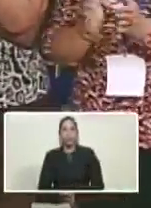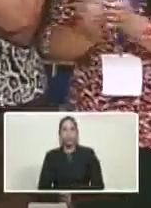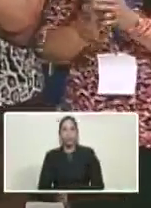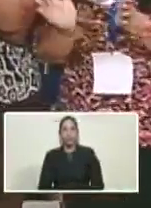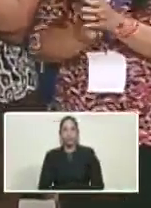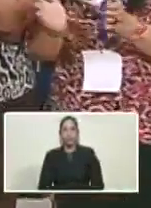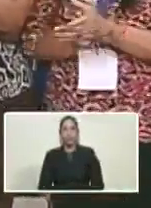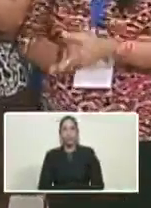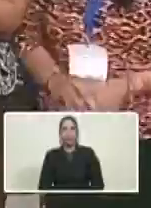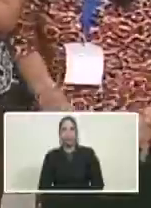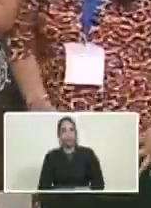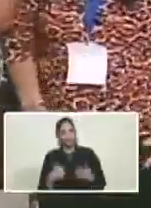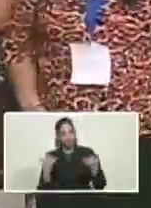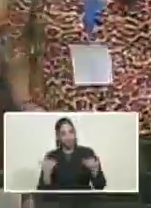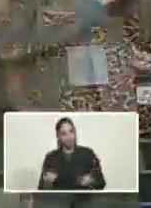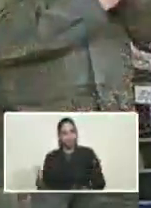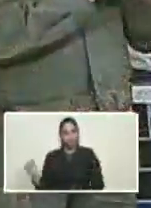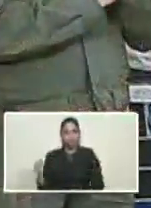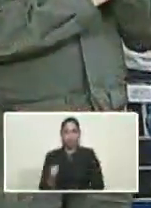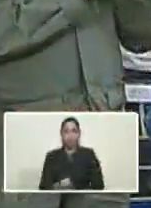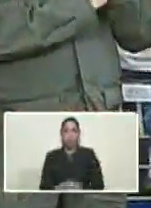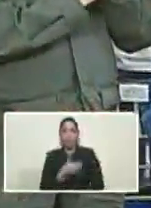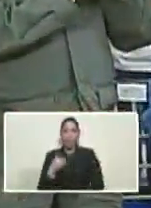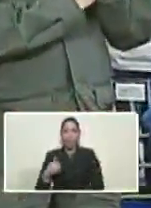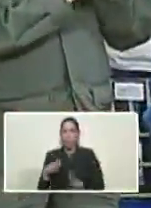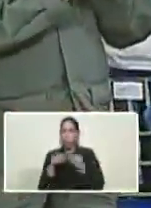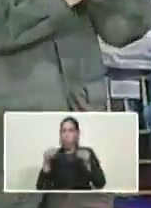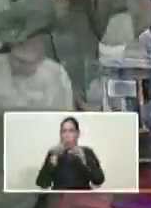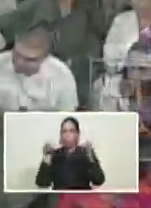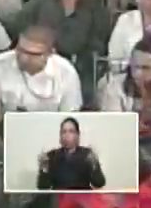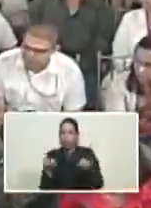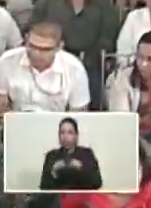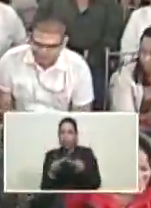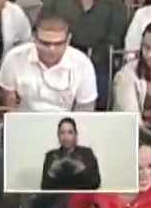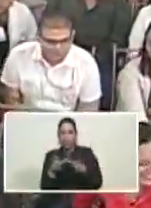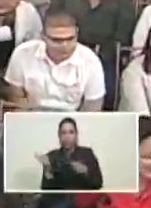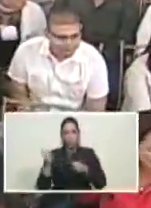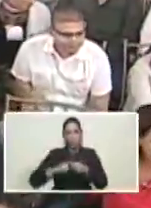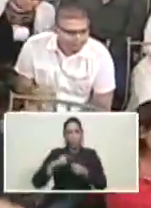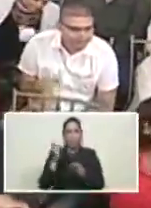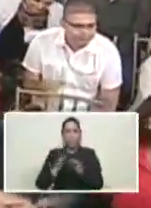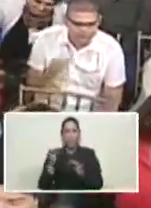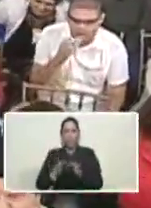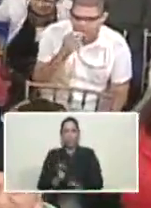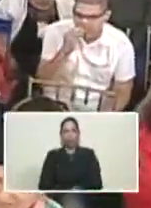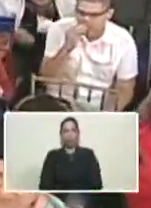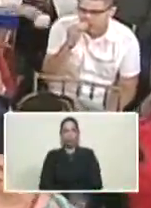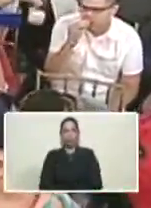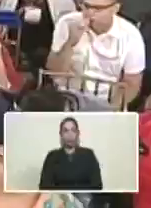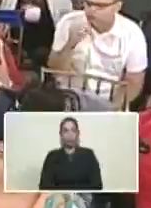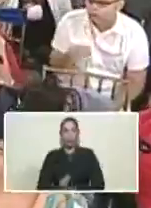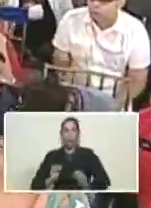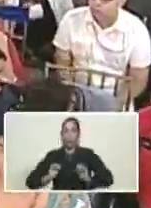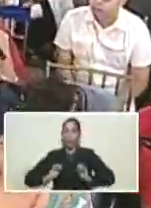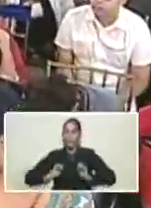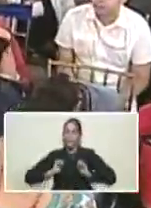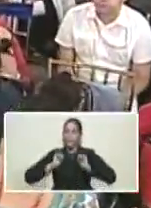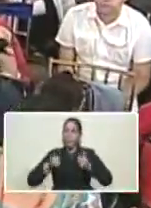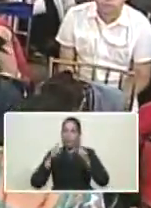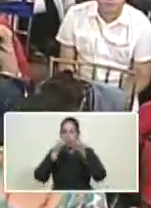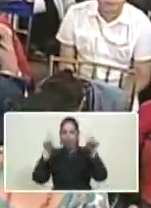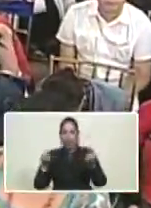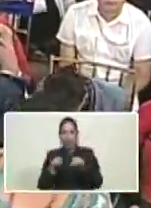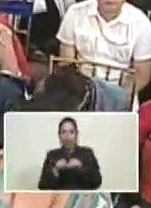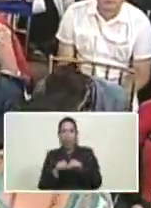Así quiero que todas las tablas salariales estén ancladas al Petro. Y empecemos por la tabla de la